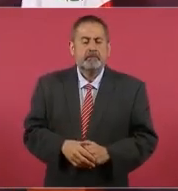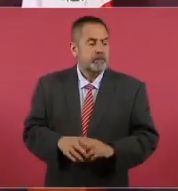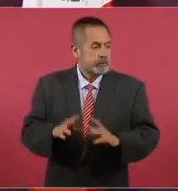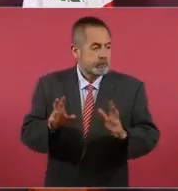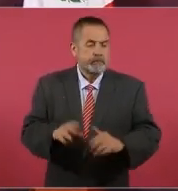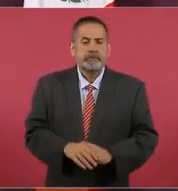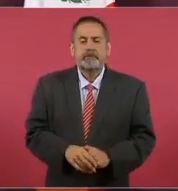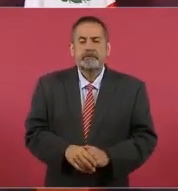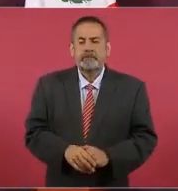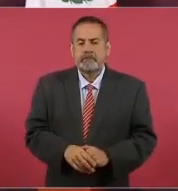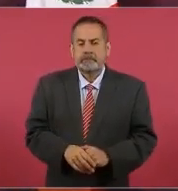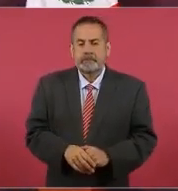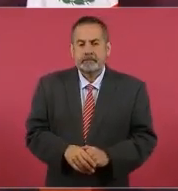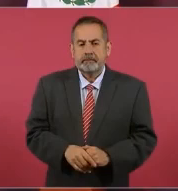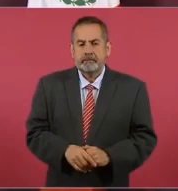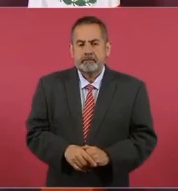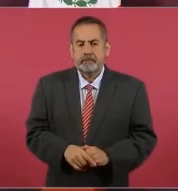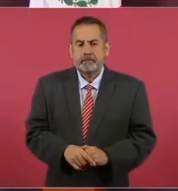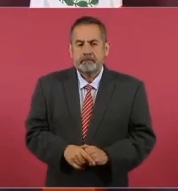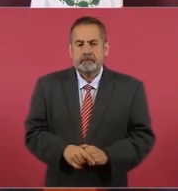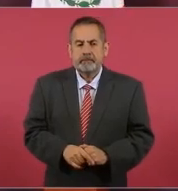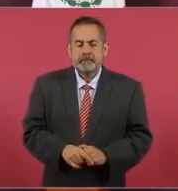Bueno,